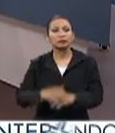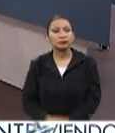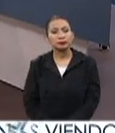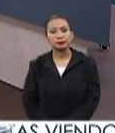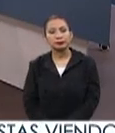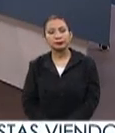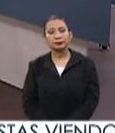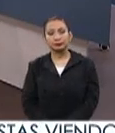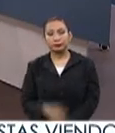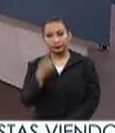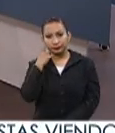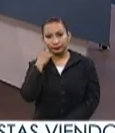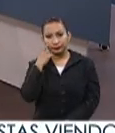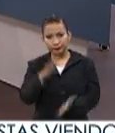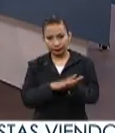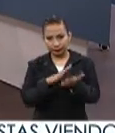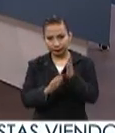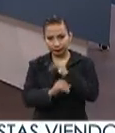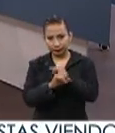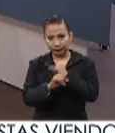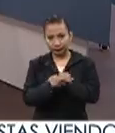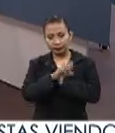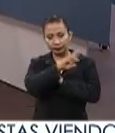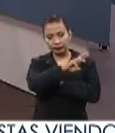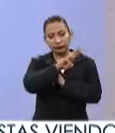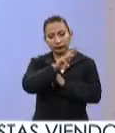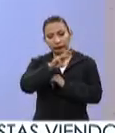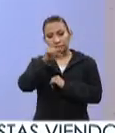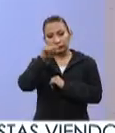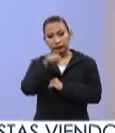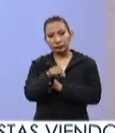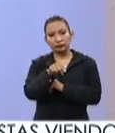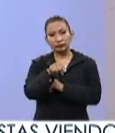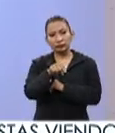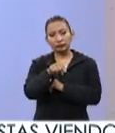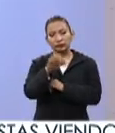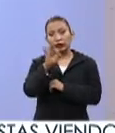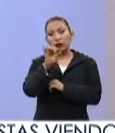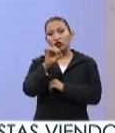organización. Claro que sí, mira, nuestra página es